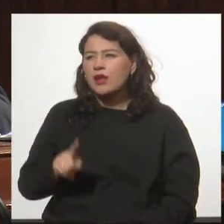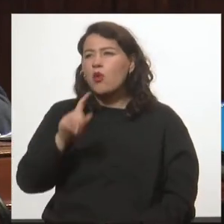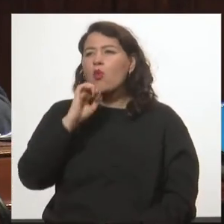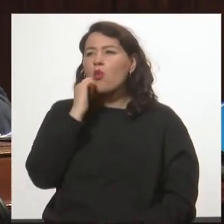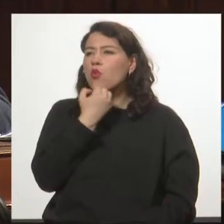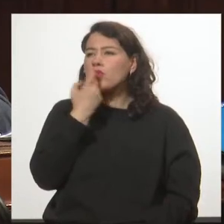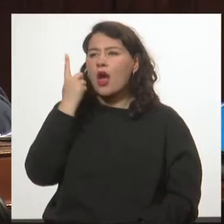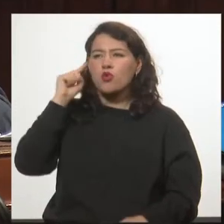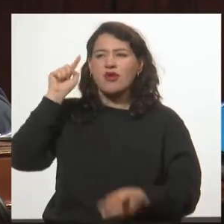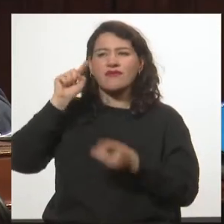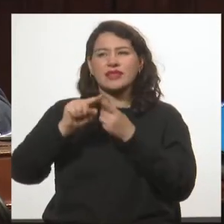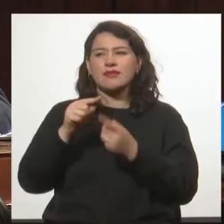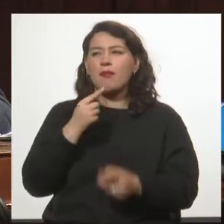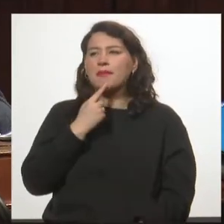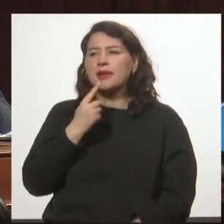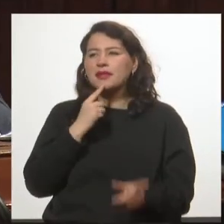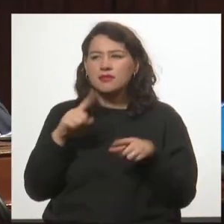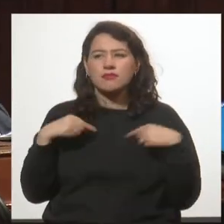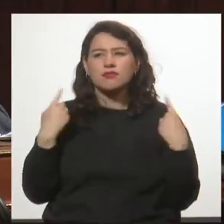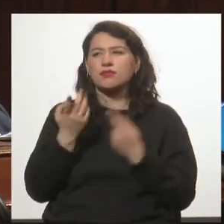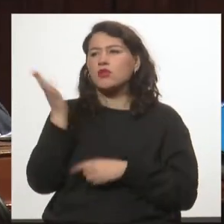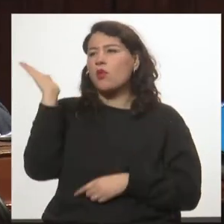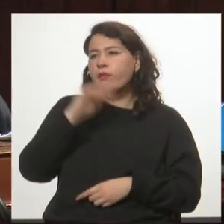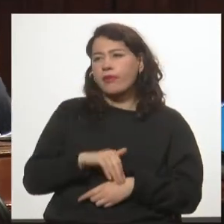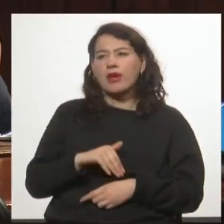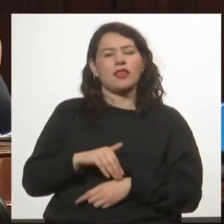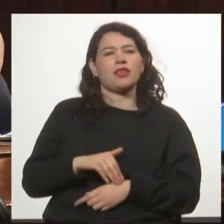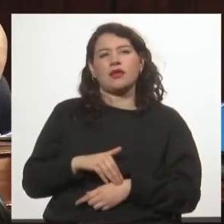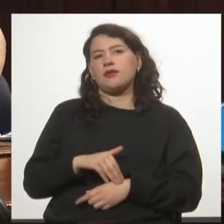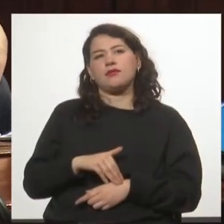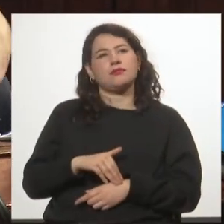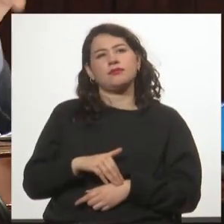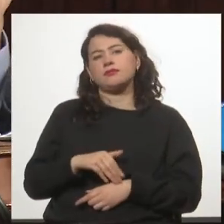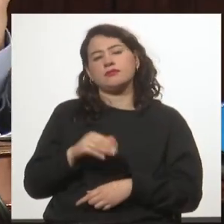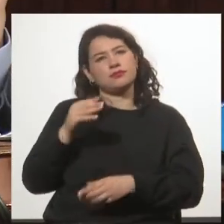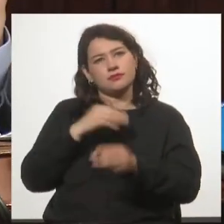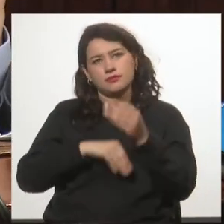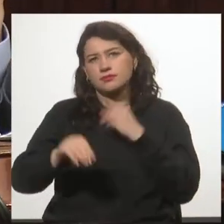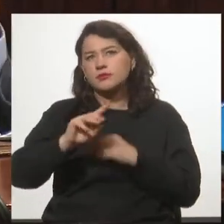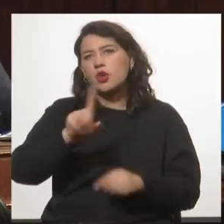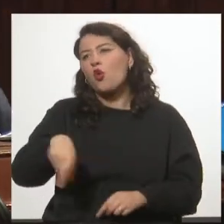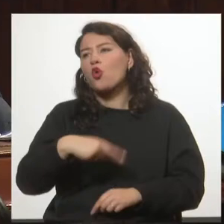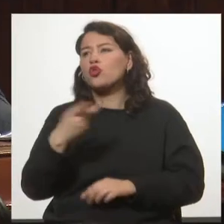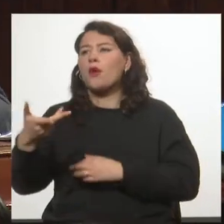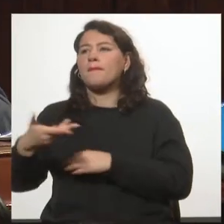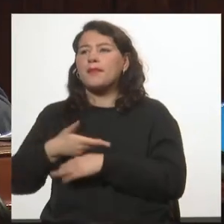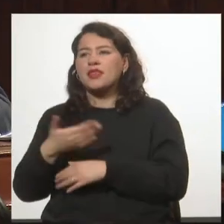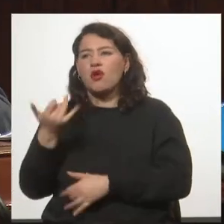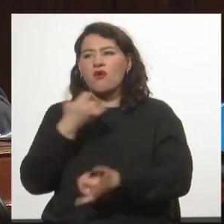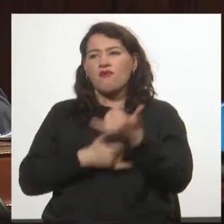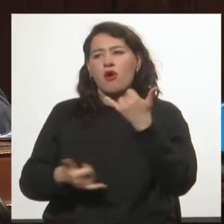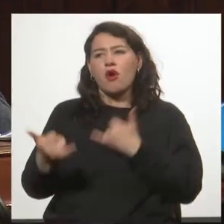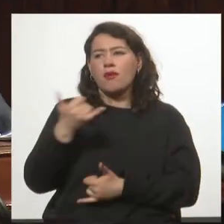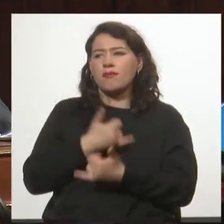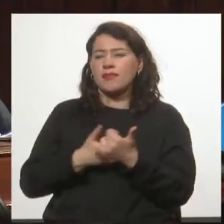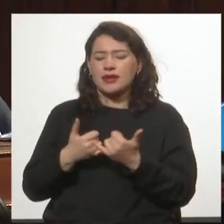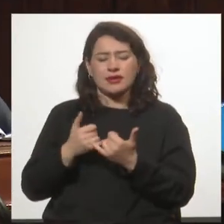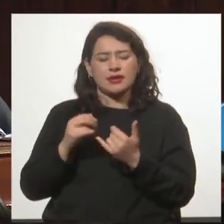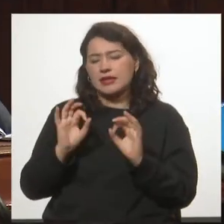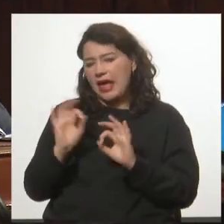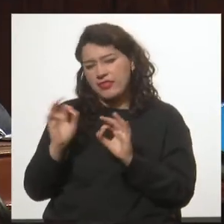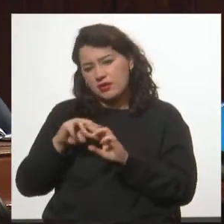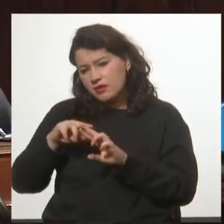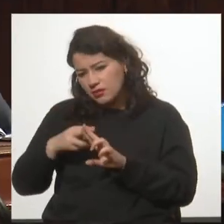objetivo político que no podía justificarse públicamente otros pedidos de informes que no es reiterado